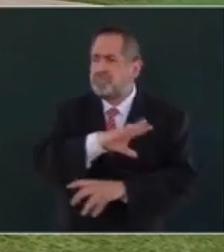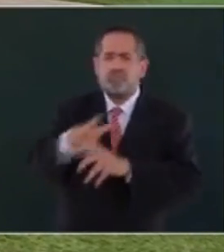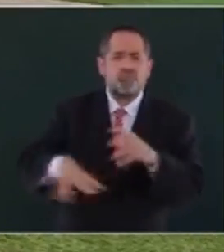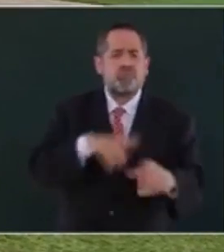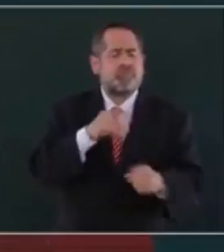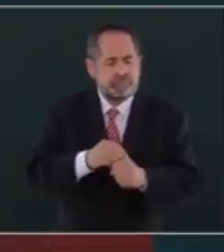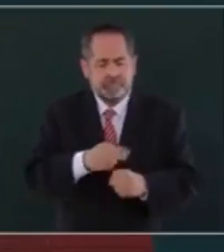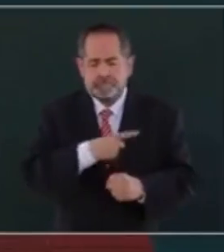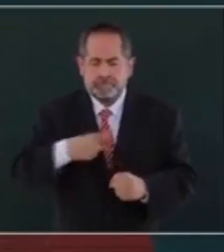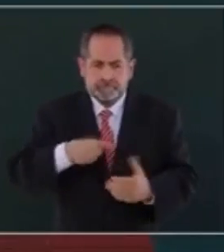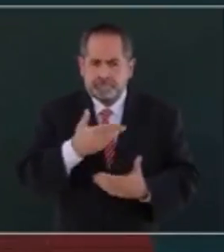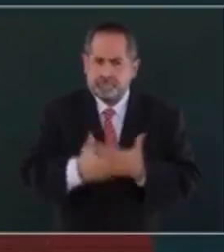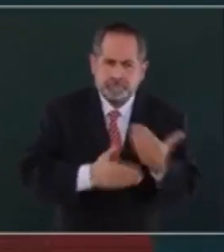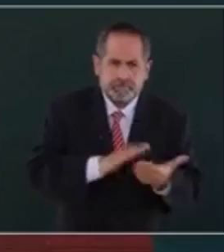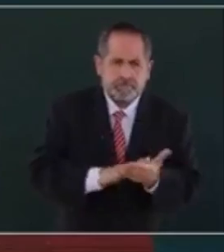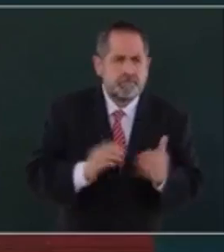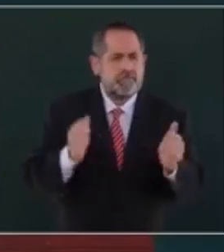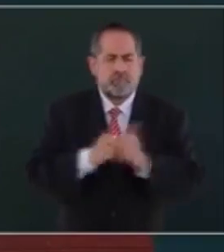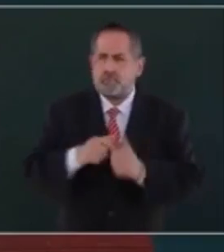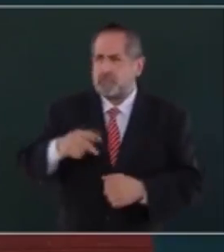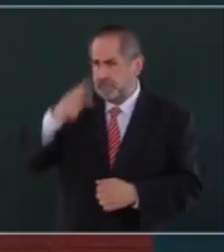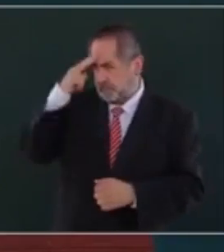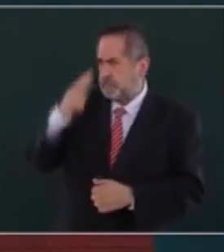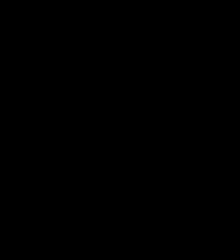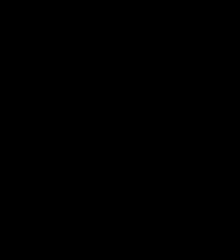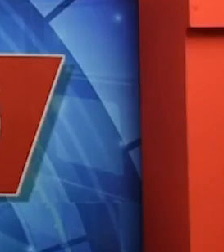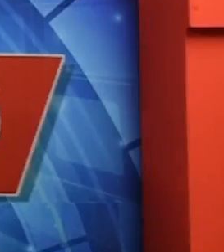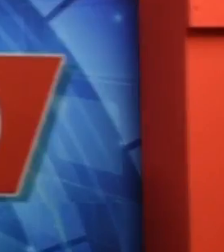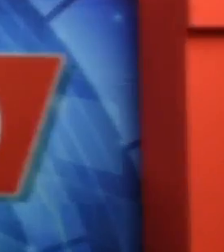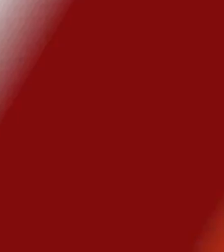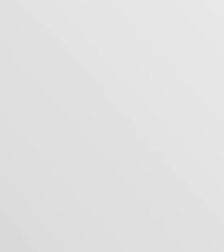conjunto y con la honra de México.